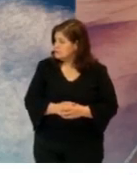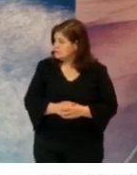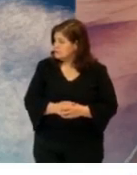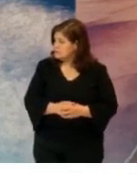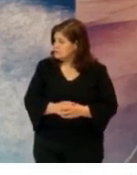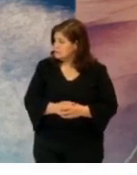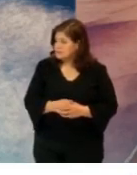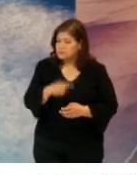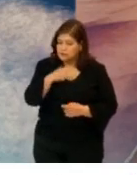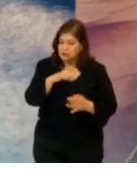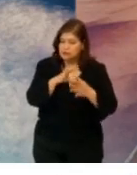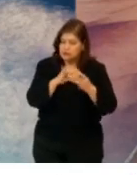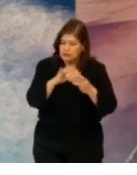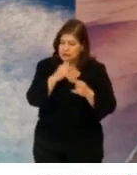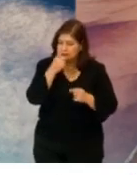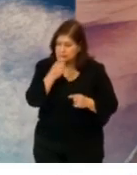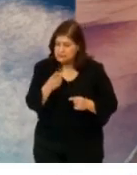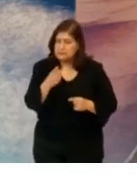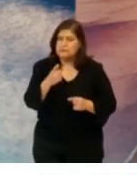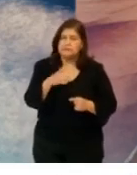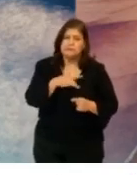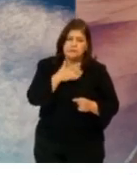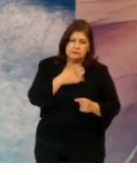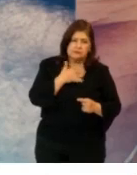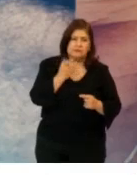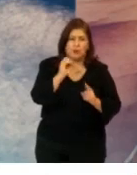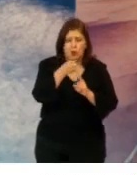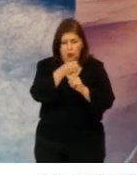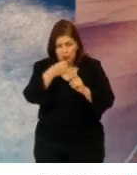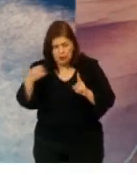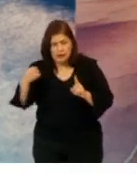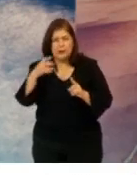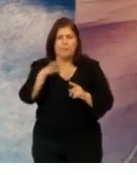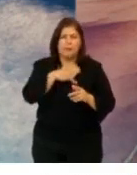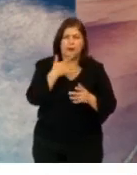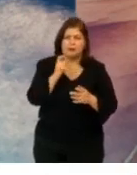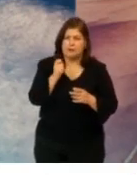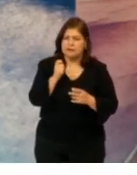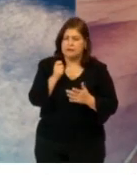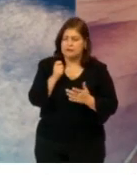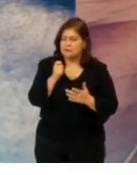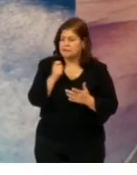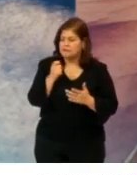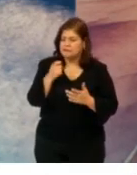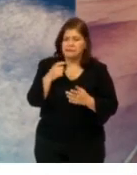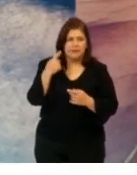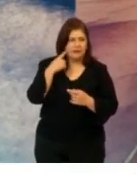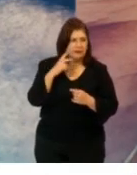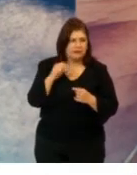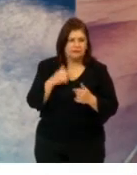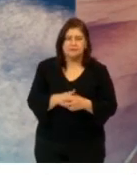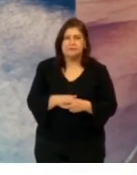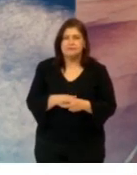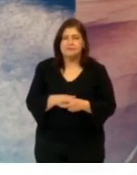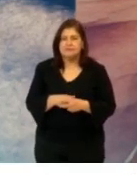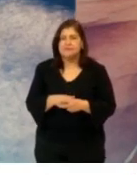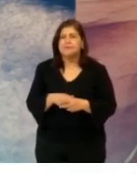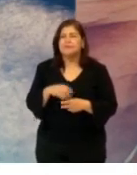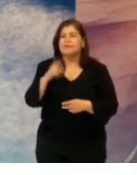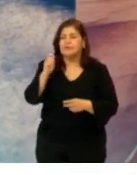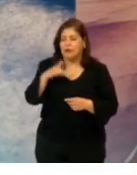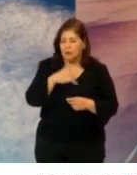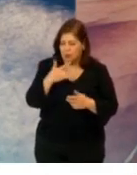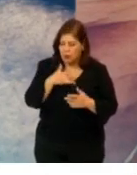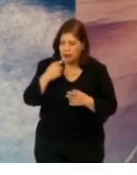tú, Ricardo, ¿no? Que hoy en día tenemos una sociedad que se organiza, que presiona al punto que logra sacar adelante políticas